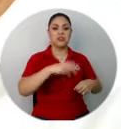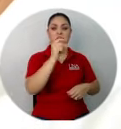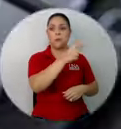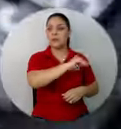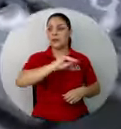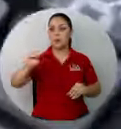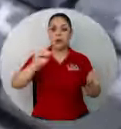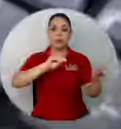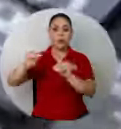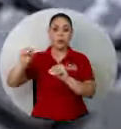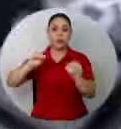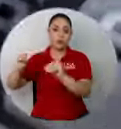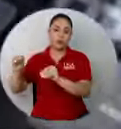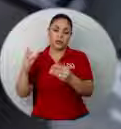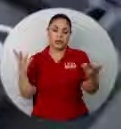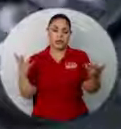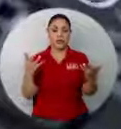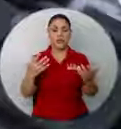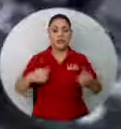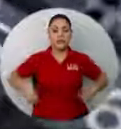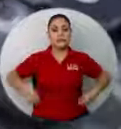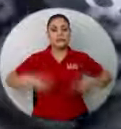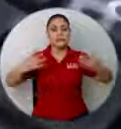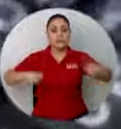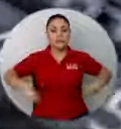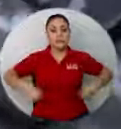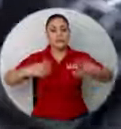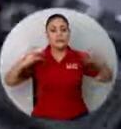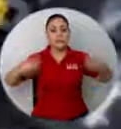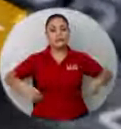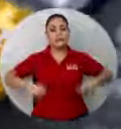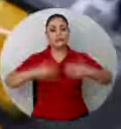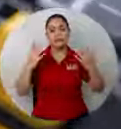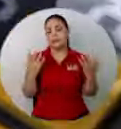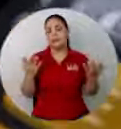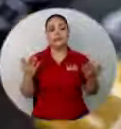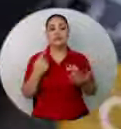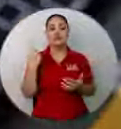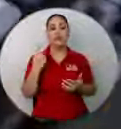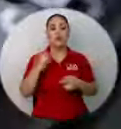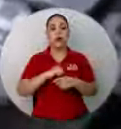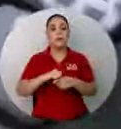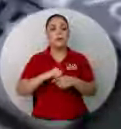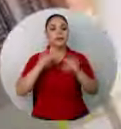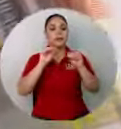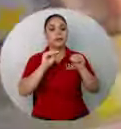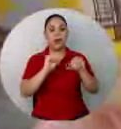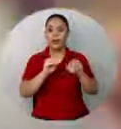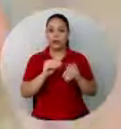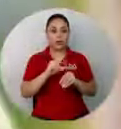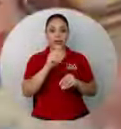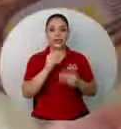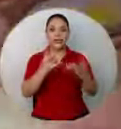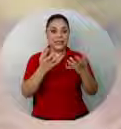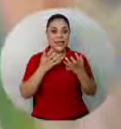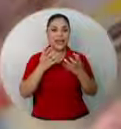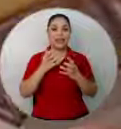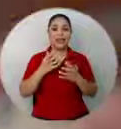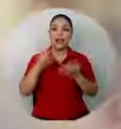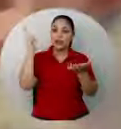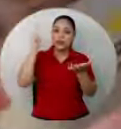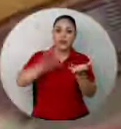lo mejor del mercado, que eso es lo que siempre también en los departamentos a nivel de recursos humanos lo que se quiere es